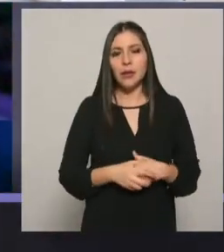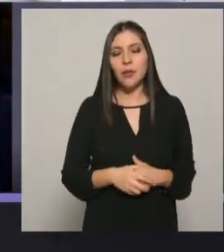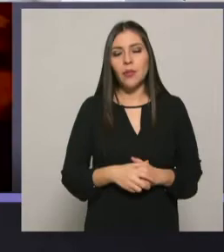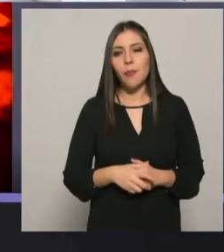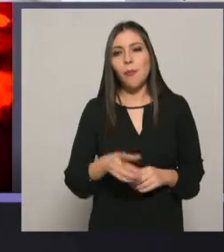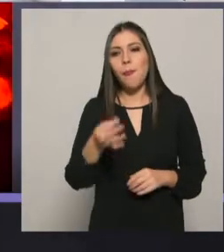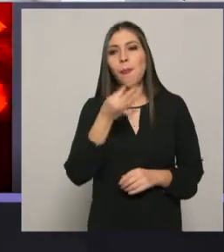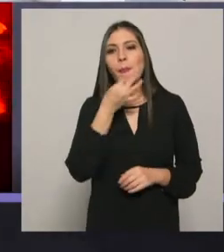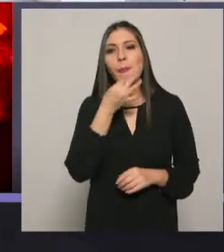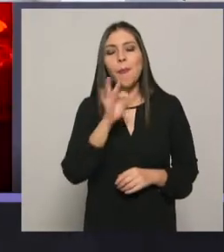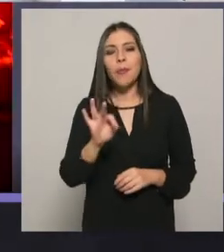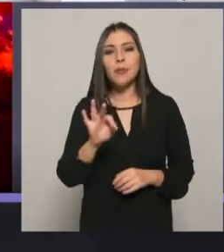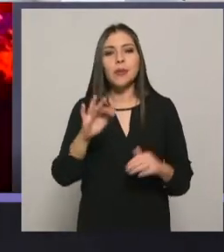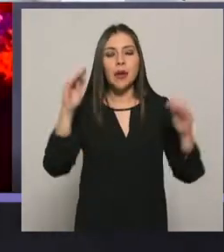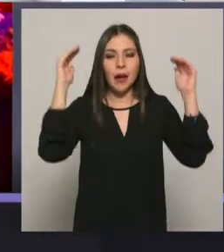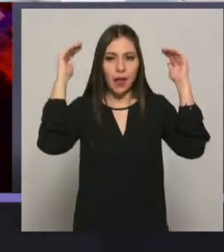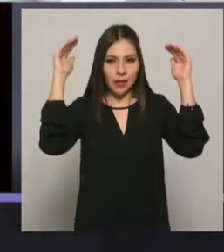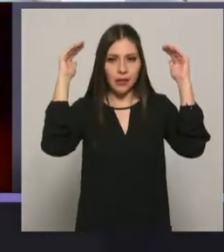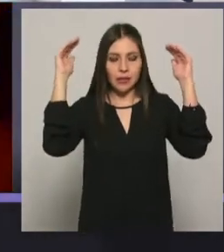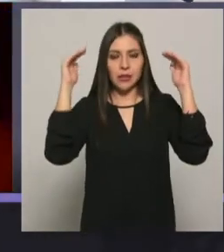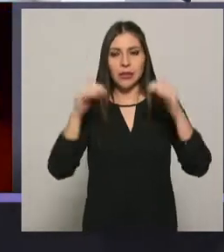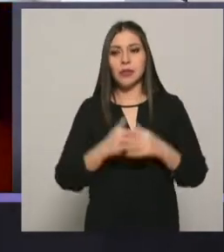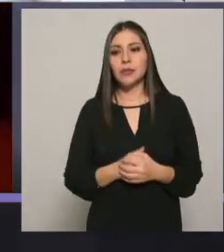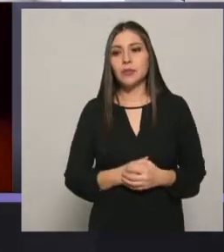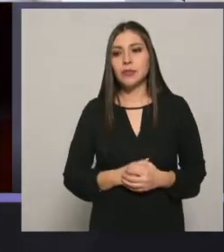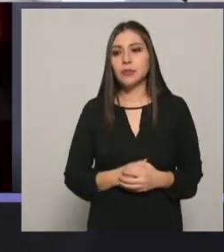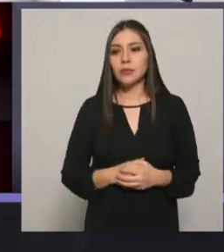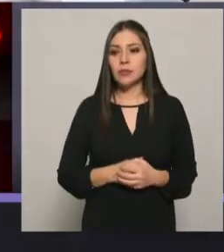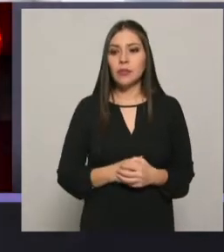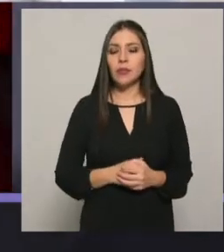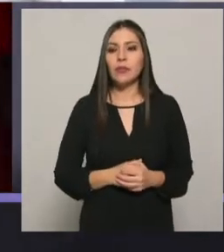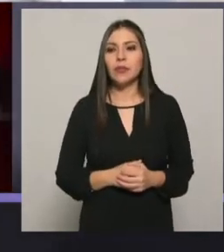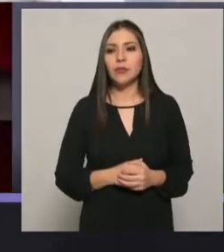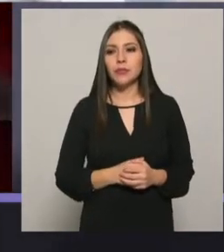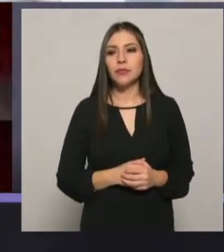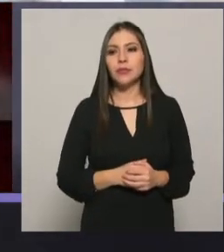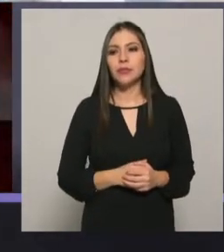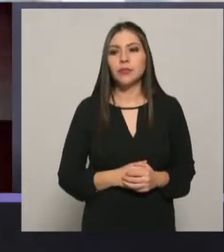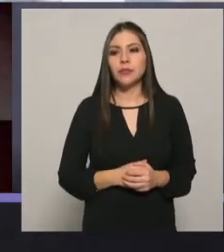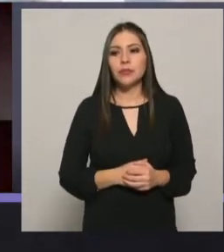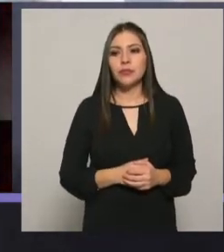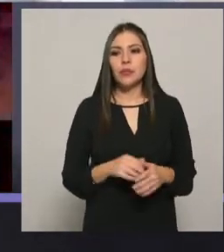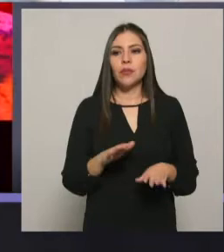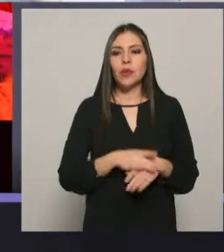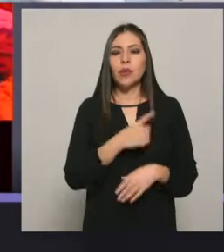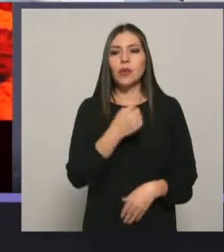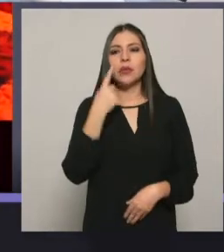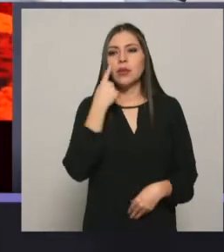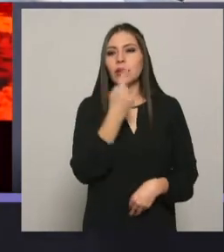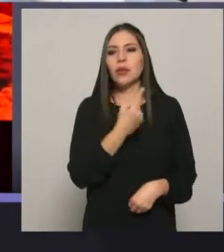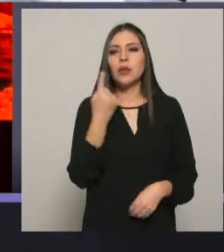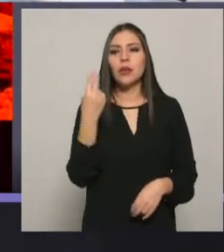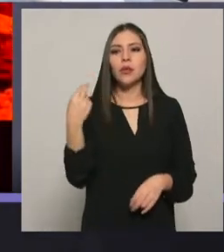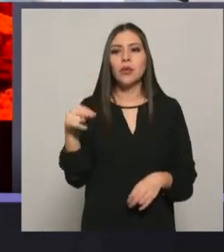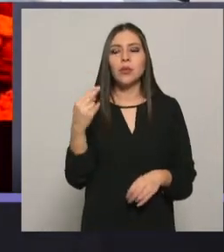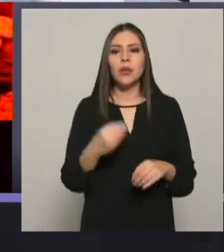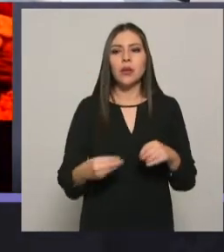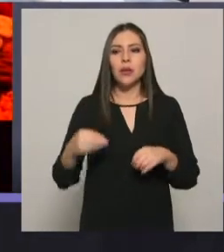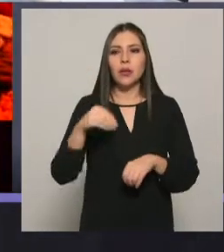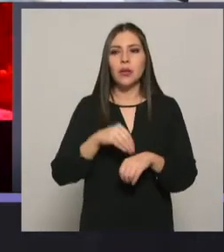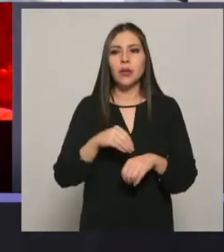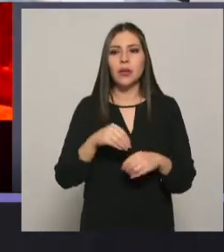era la fiesta de los grandes. De ahí el nombre de que conocemos como